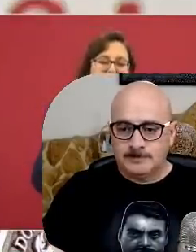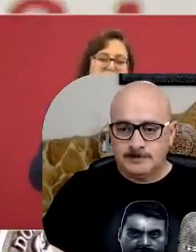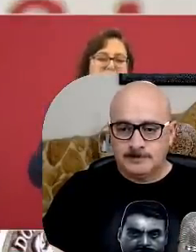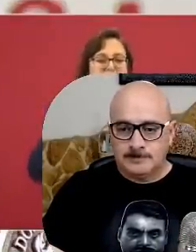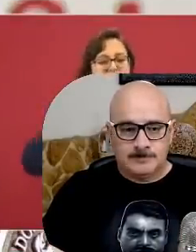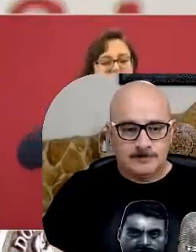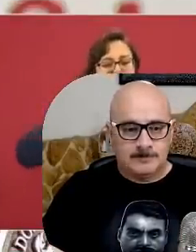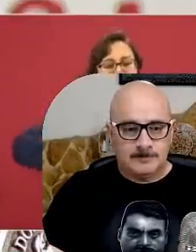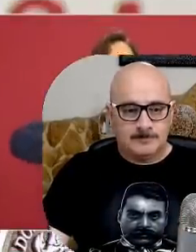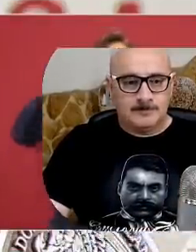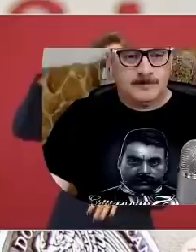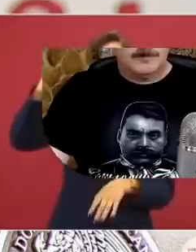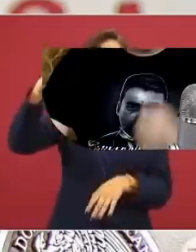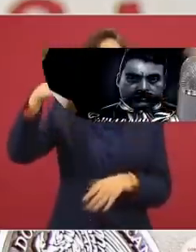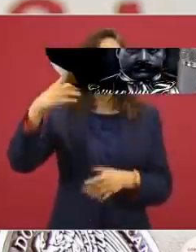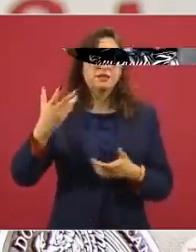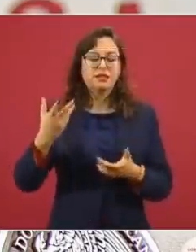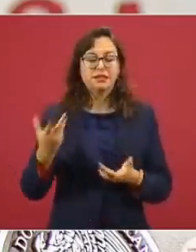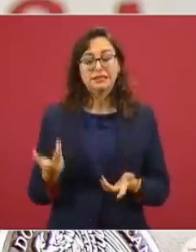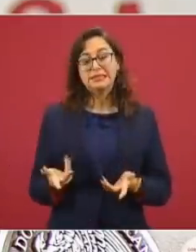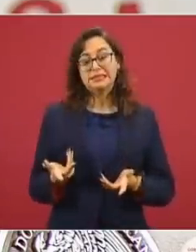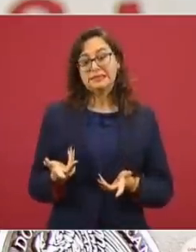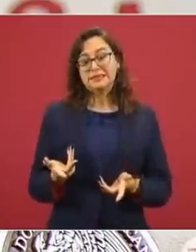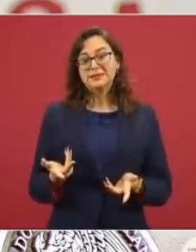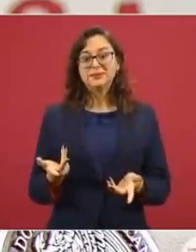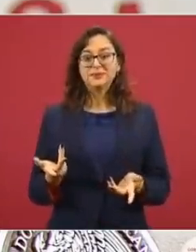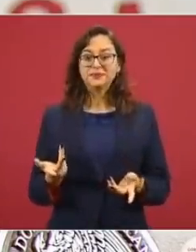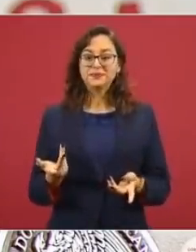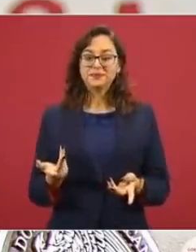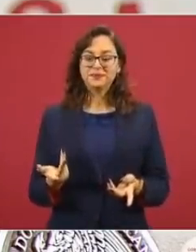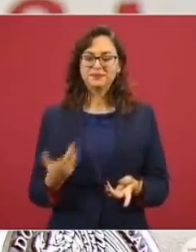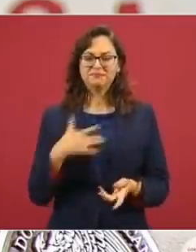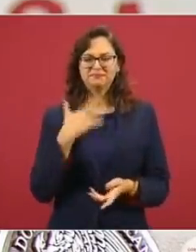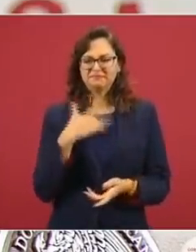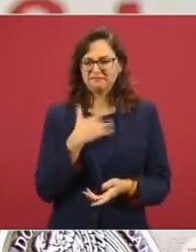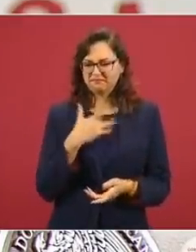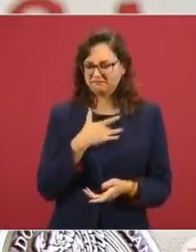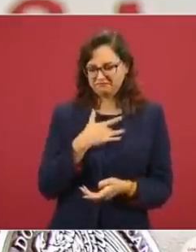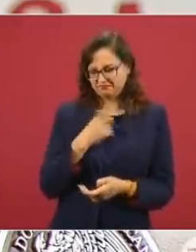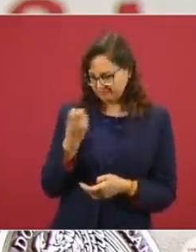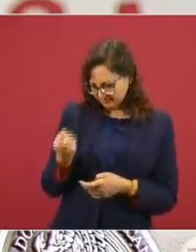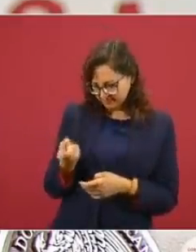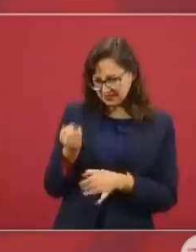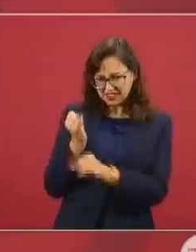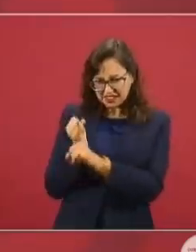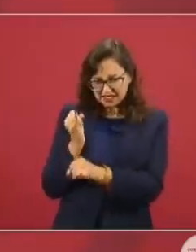pues uno se niega a aceptar